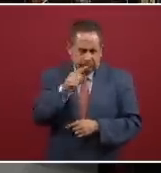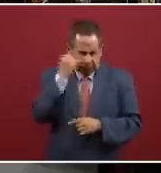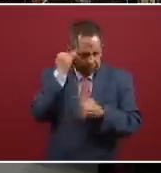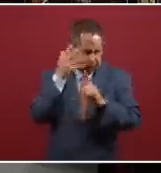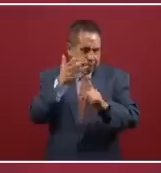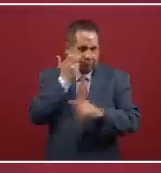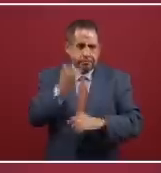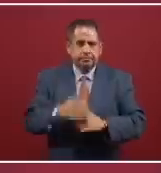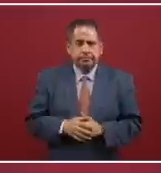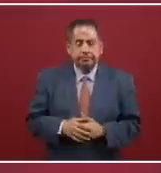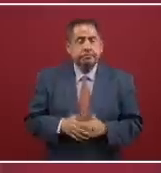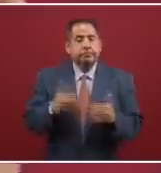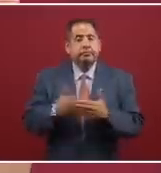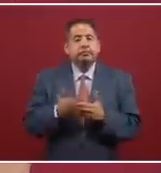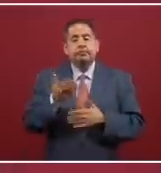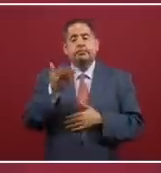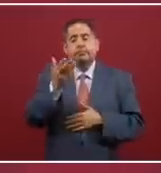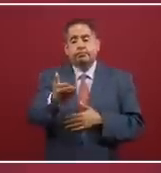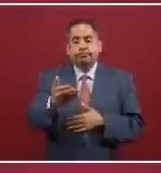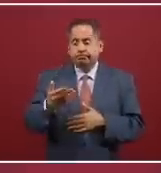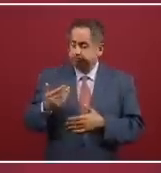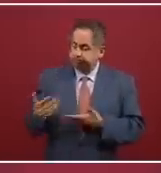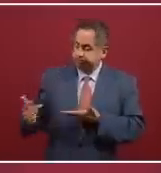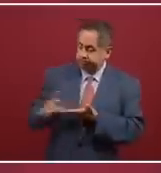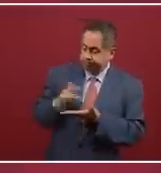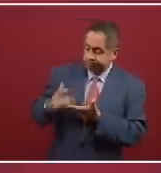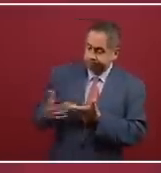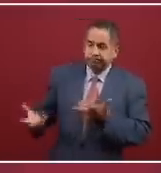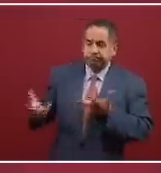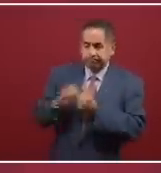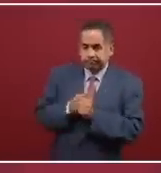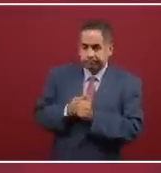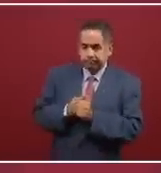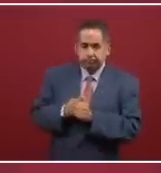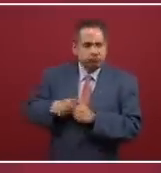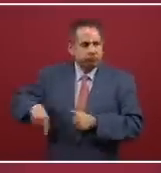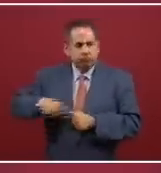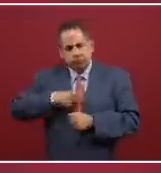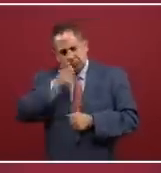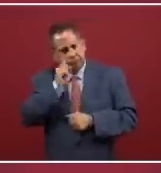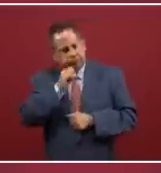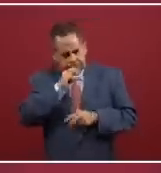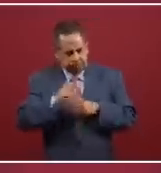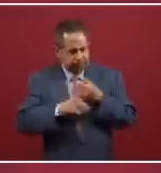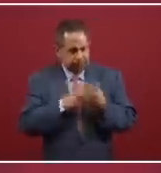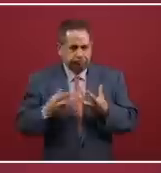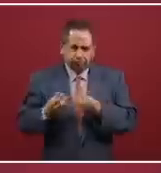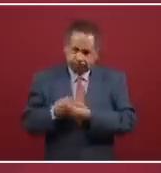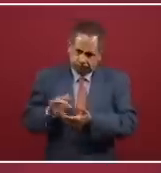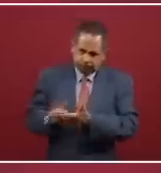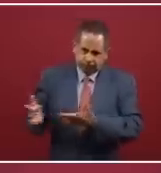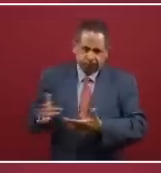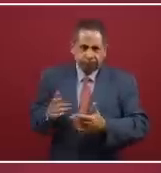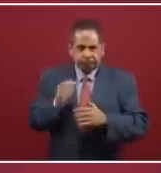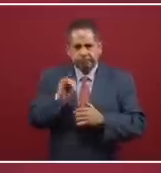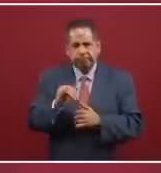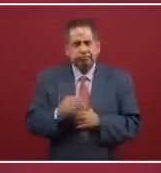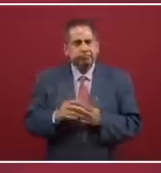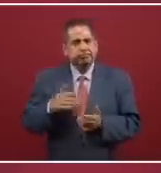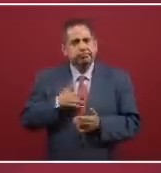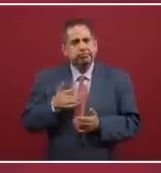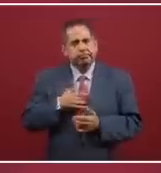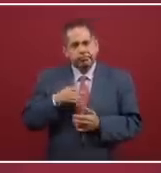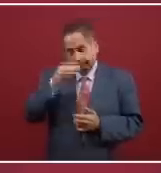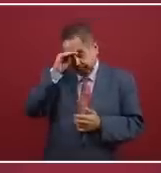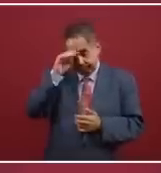seguiremos haciendo y ahora despediremos solidaridad de apoyo y nos lo han manifestado de muchas formas y se los haga el centro pero sí diría yo